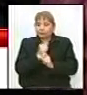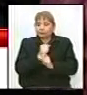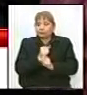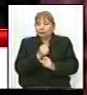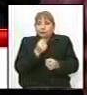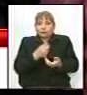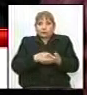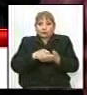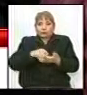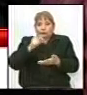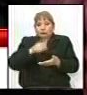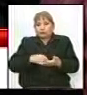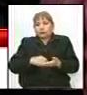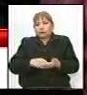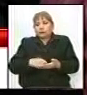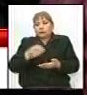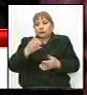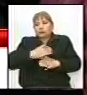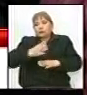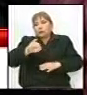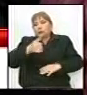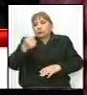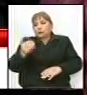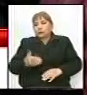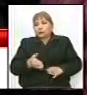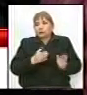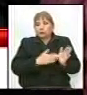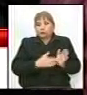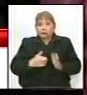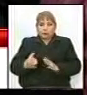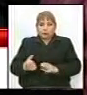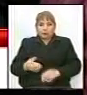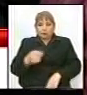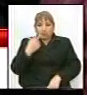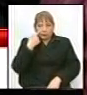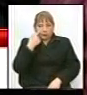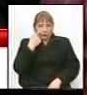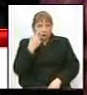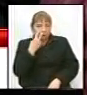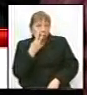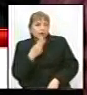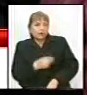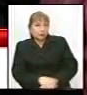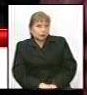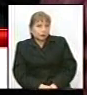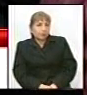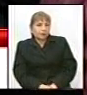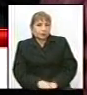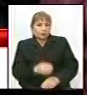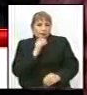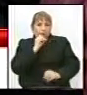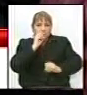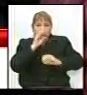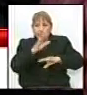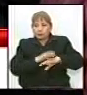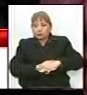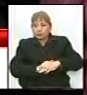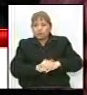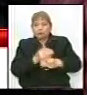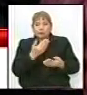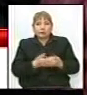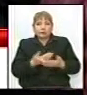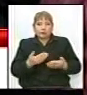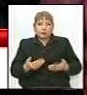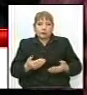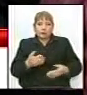firmas en las calles para después pasar por un proceso de verificación, para después pasar a una denuncia y a un pronunciamiento de